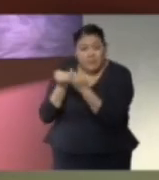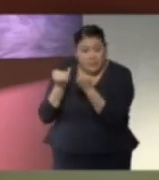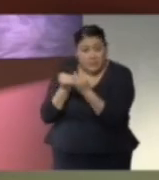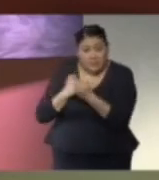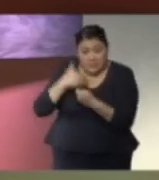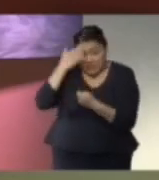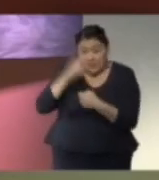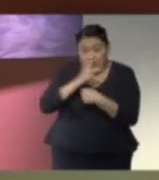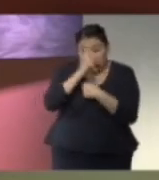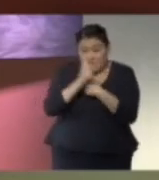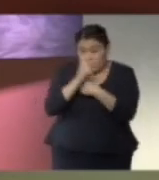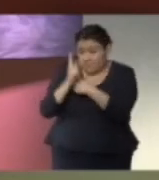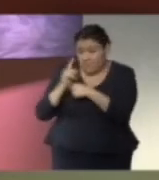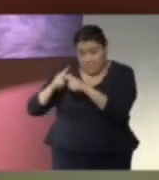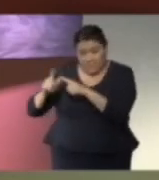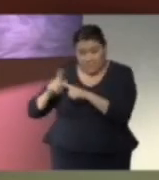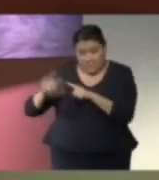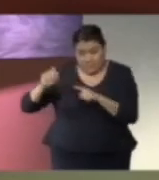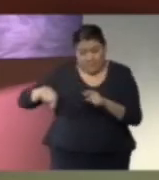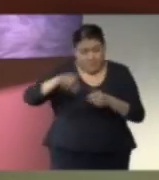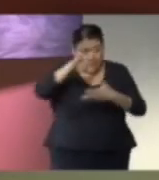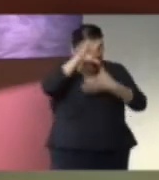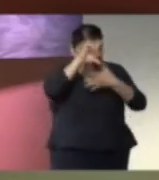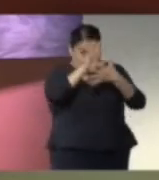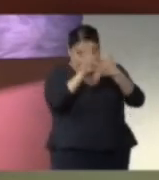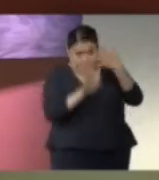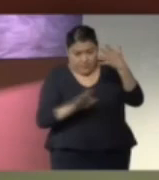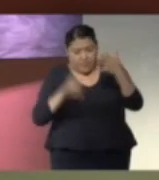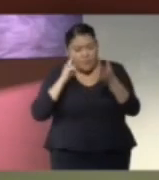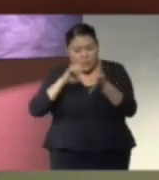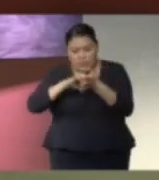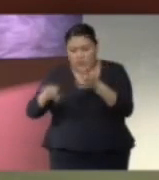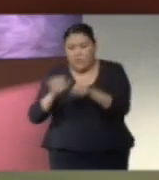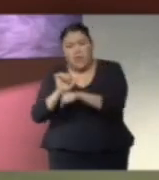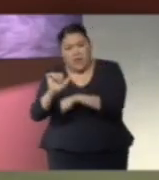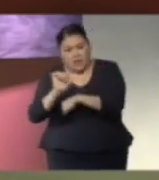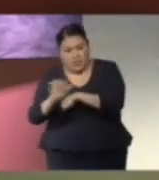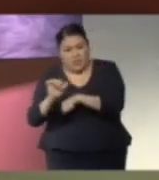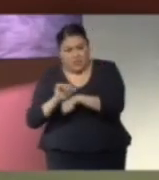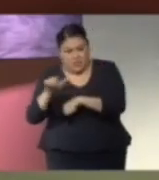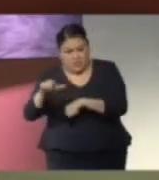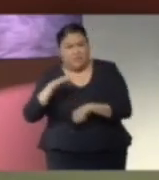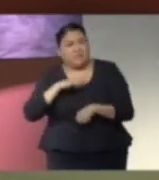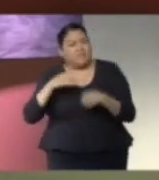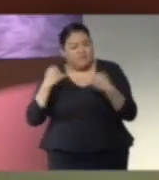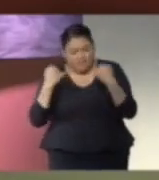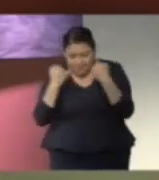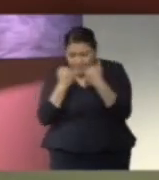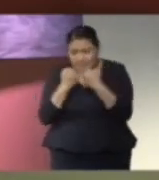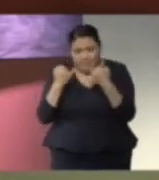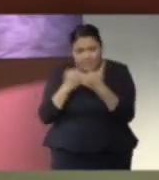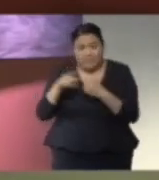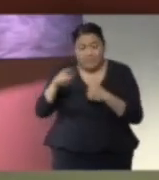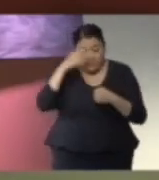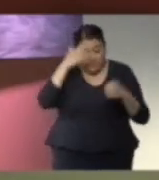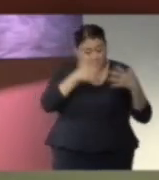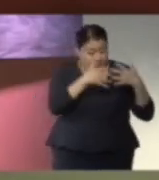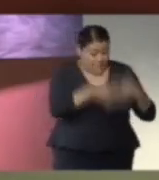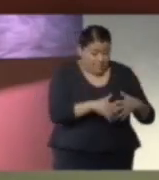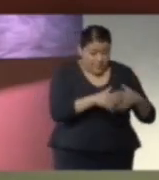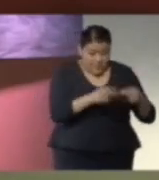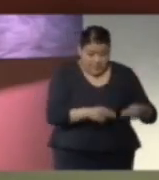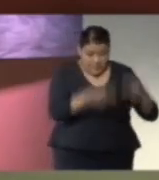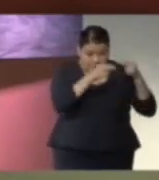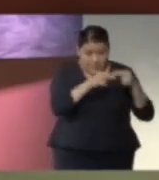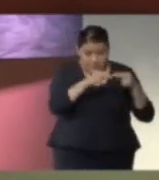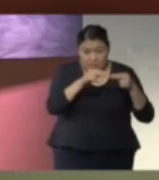muchos países, por ejemplo, de América Latina, como es el caso de Argentina, incluso se ha logrado que empresas mineras que financian